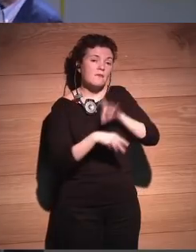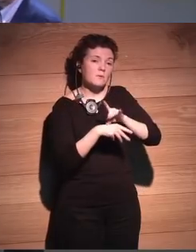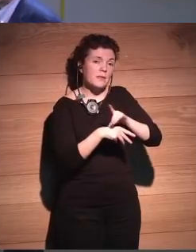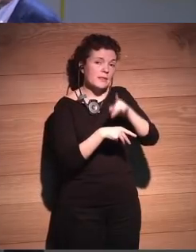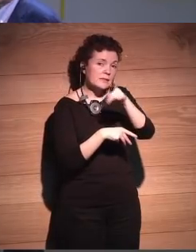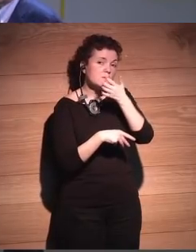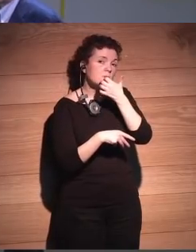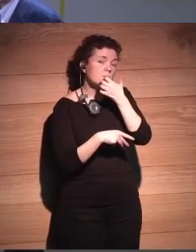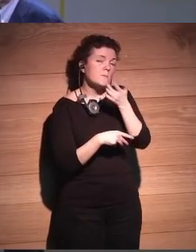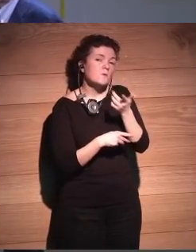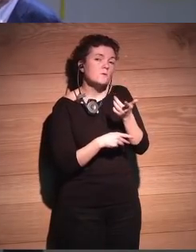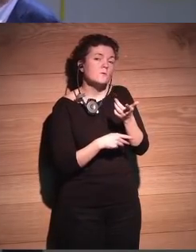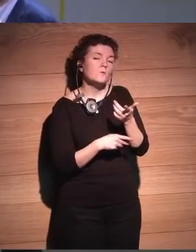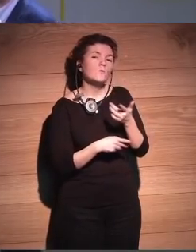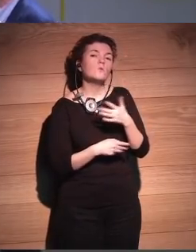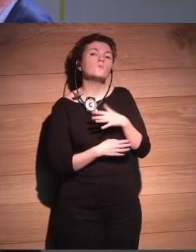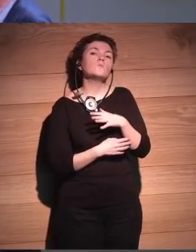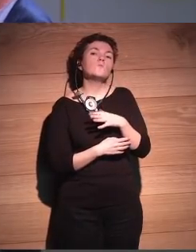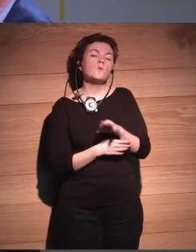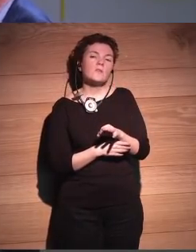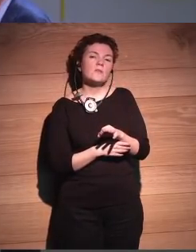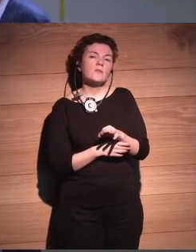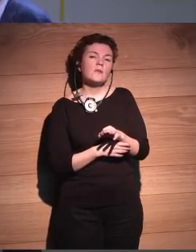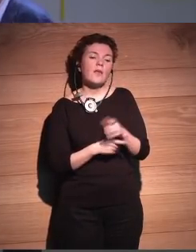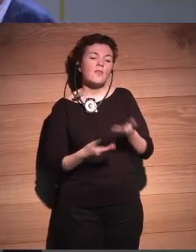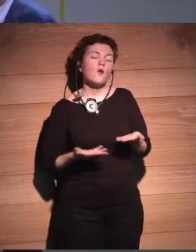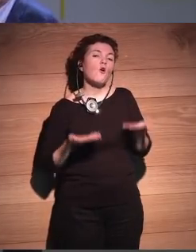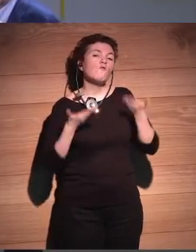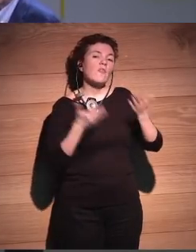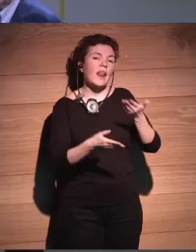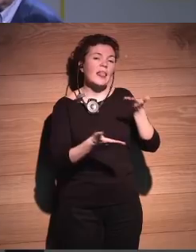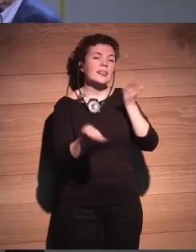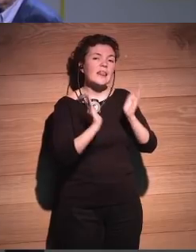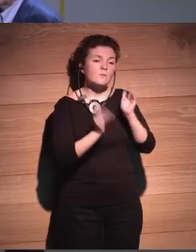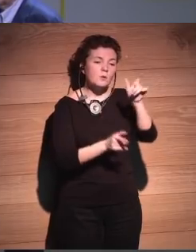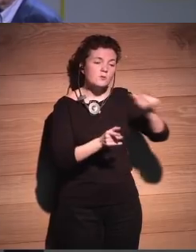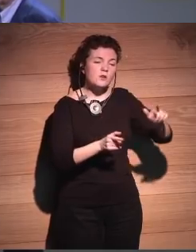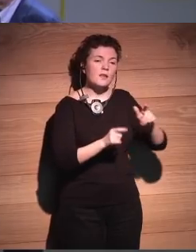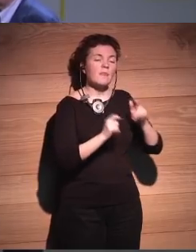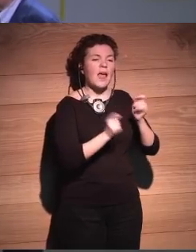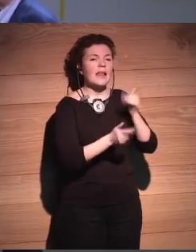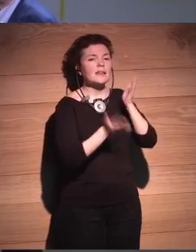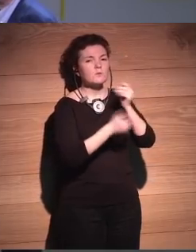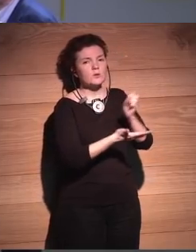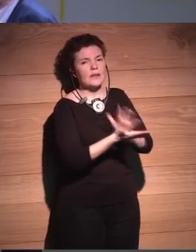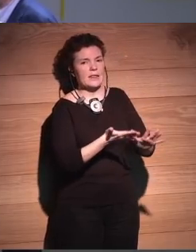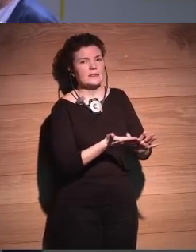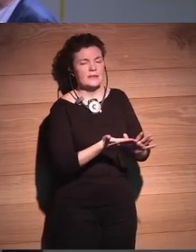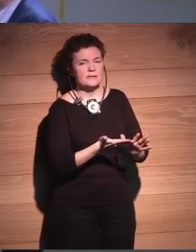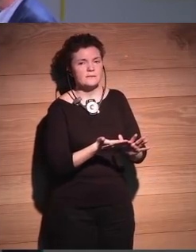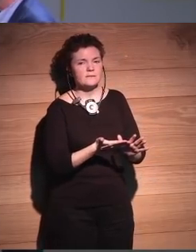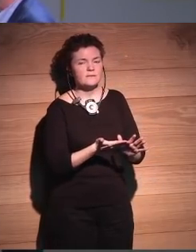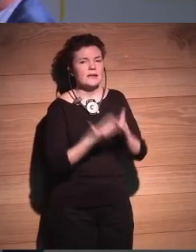por ejemplo, podamos ofrecer el tratamiento a los pacientes de forma gratis, ¿no? Mediante